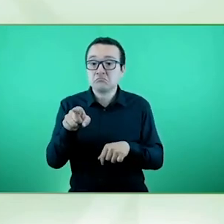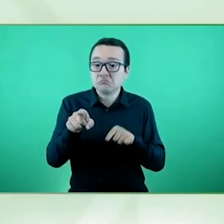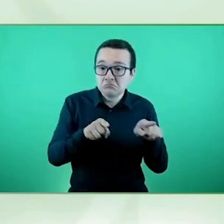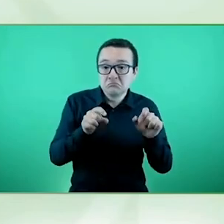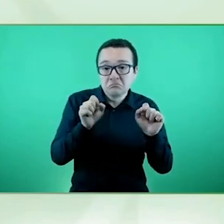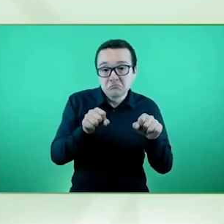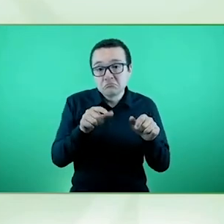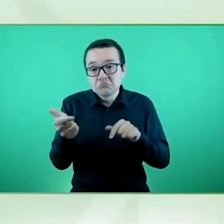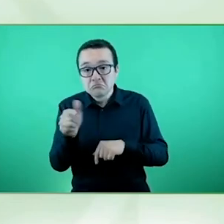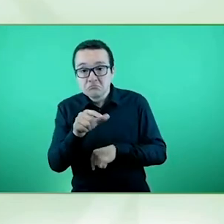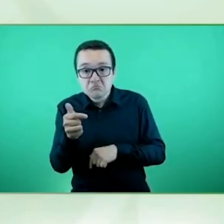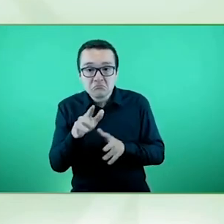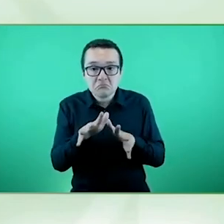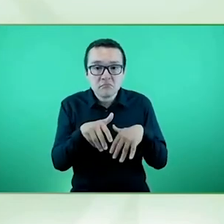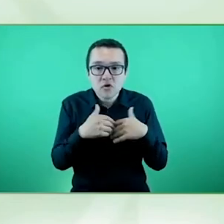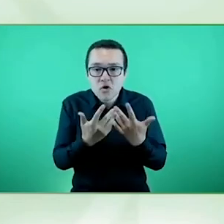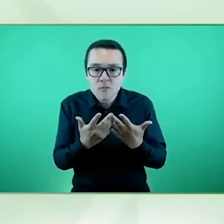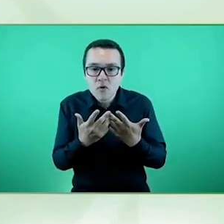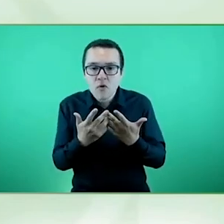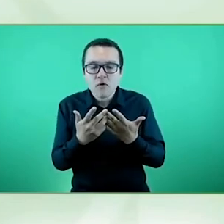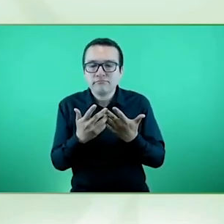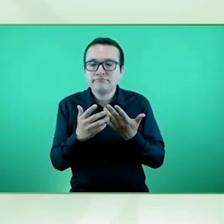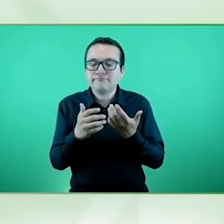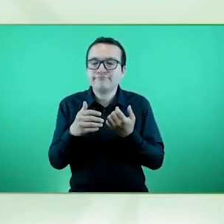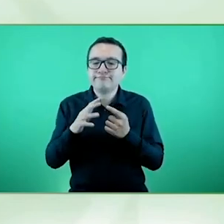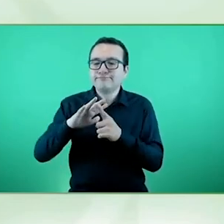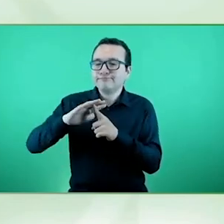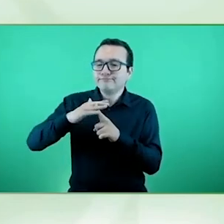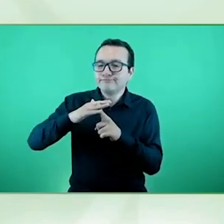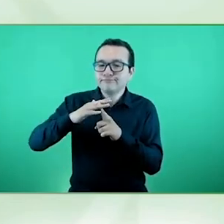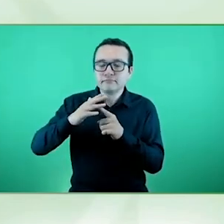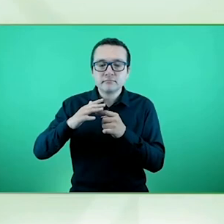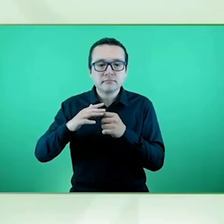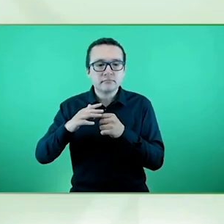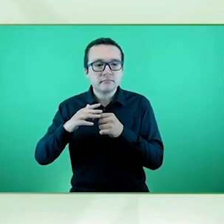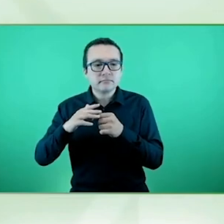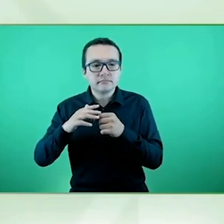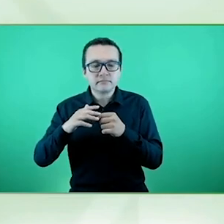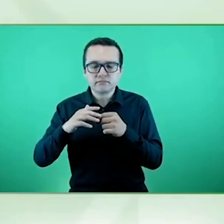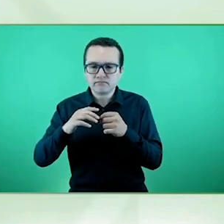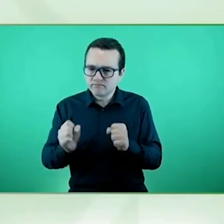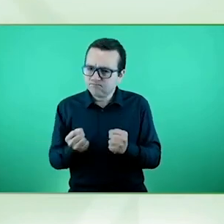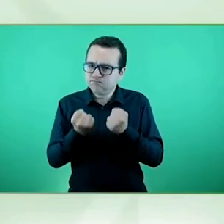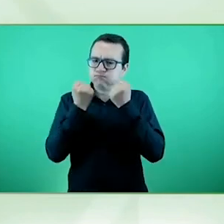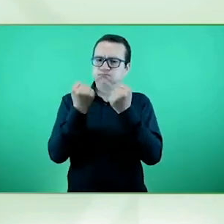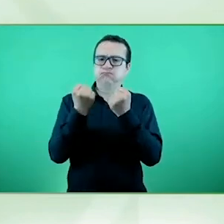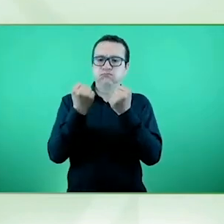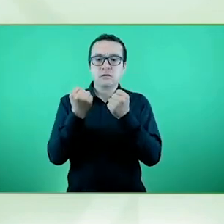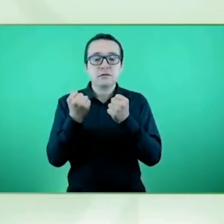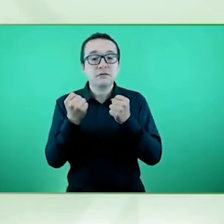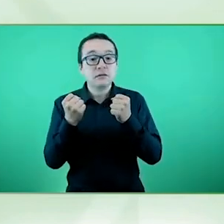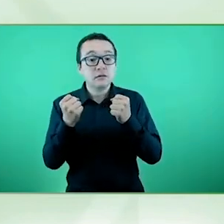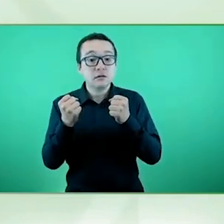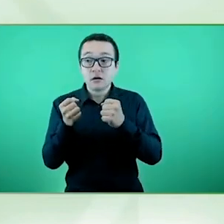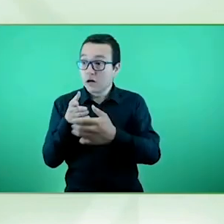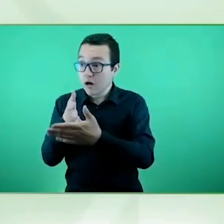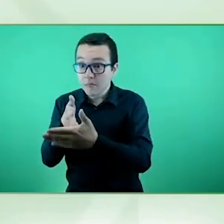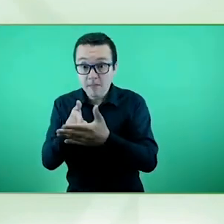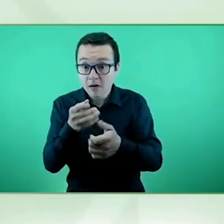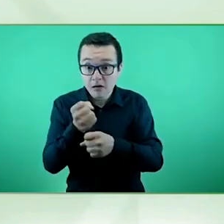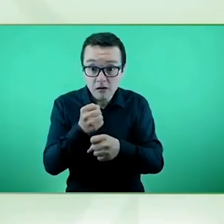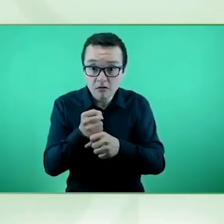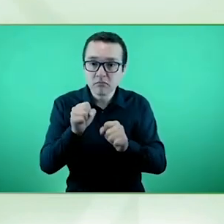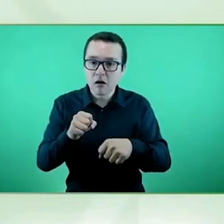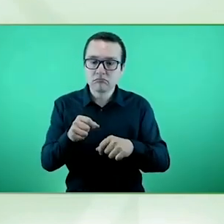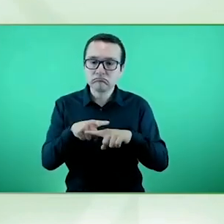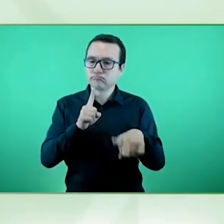superar estos obstáculos y alcanzar una autonomía financiera, emocional y personal a través